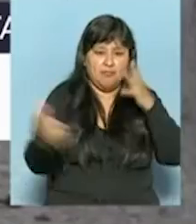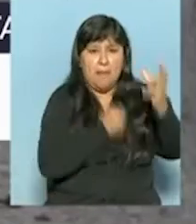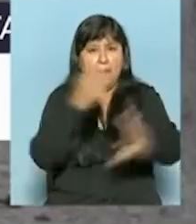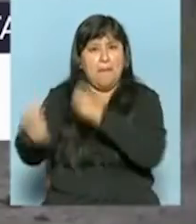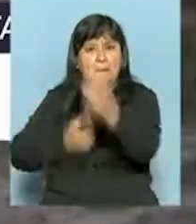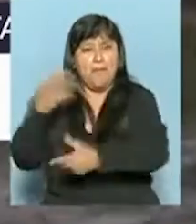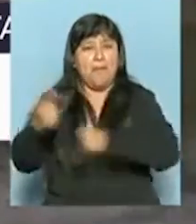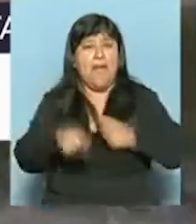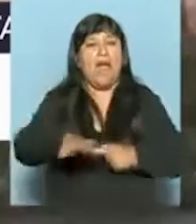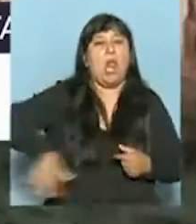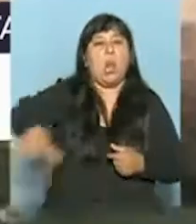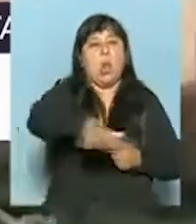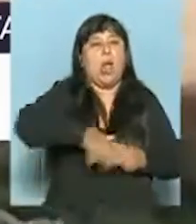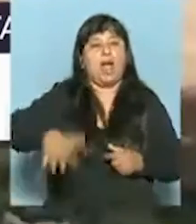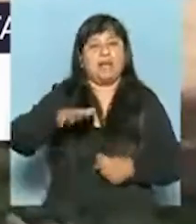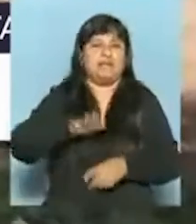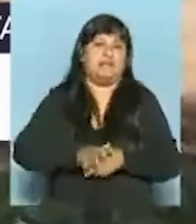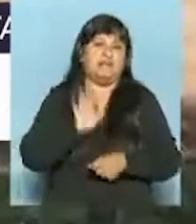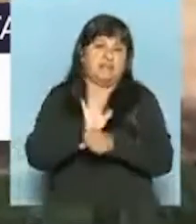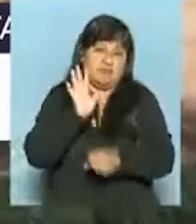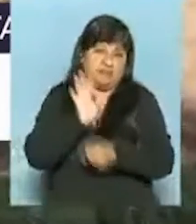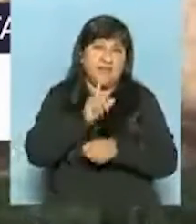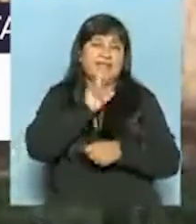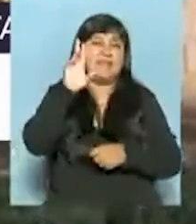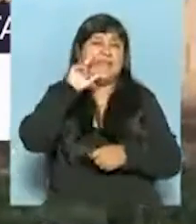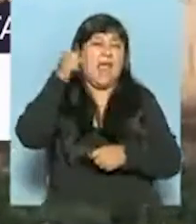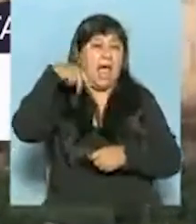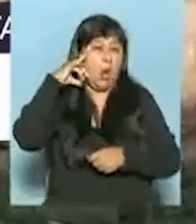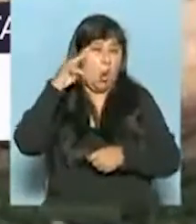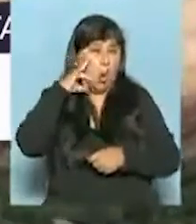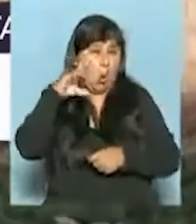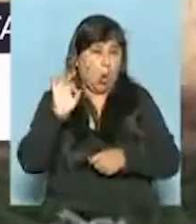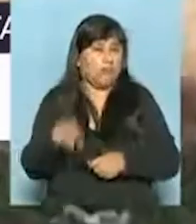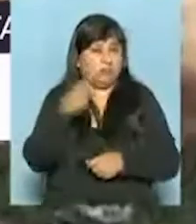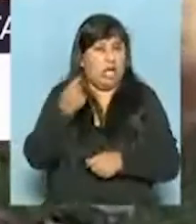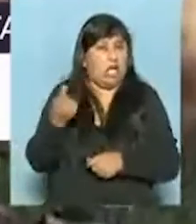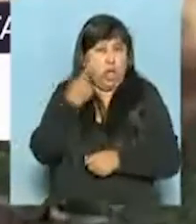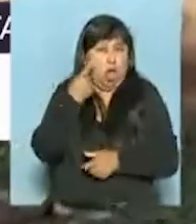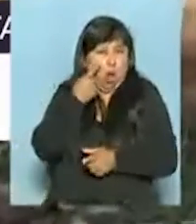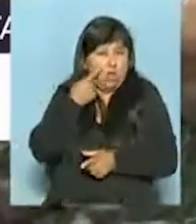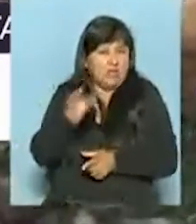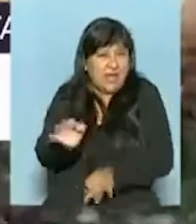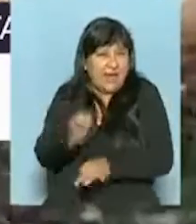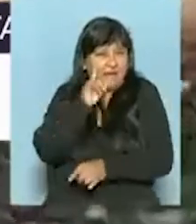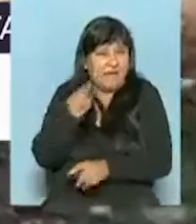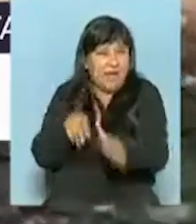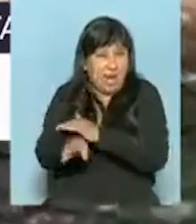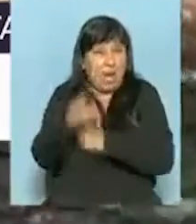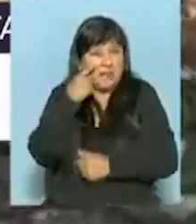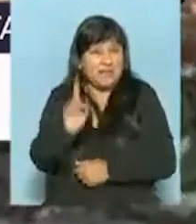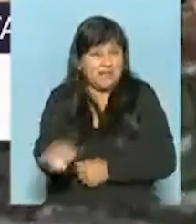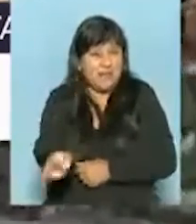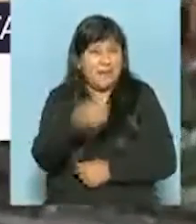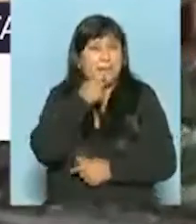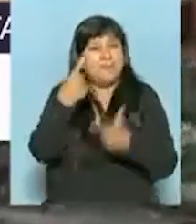El Triángulo, un barrio que ya tiene algunos antecedentes, algunas problemáticas. Después de los allanamientos, el secuestro de